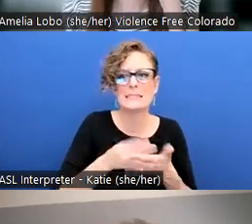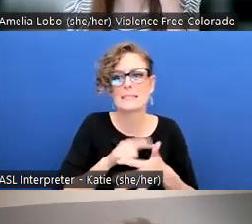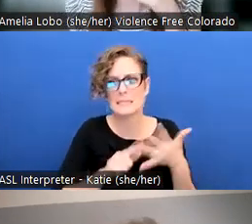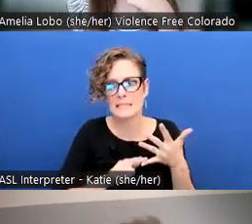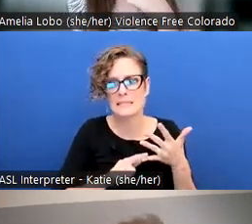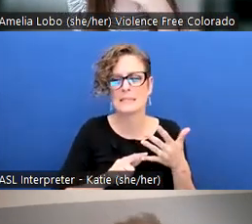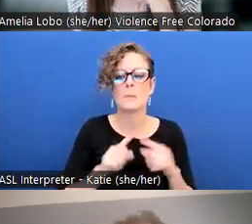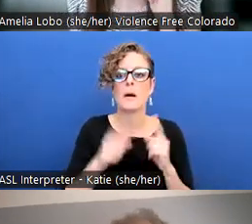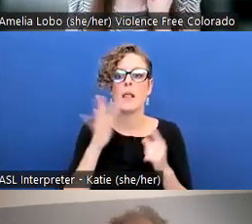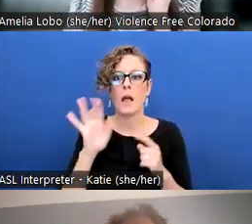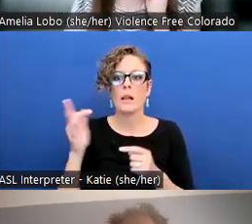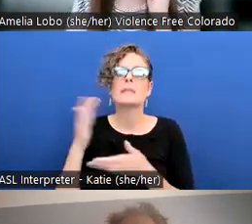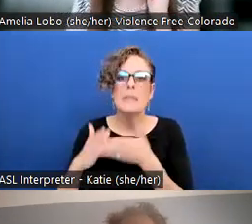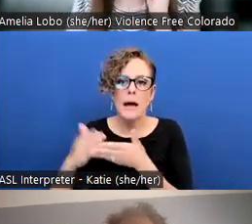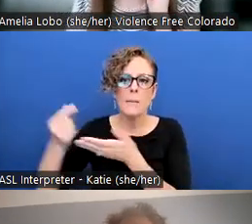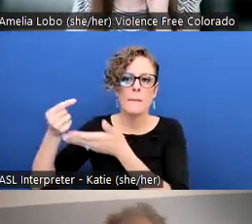conseguir más fondos.